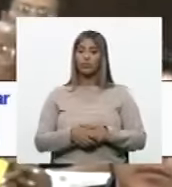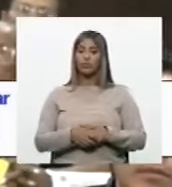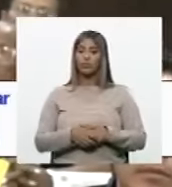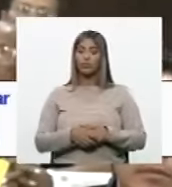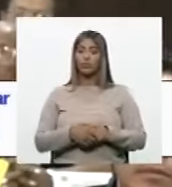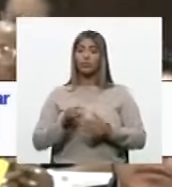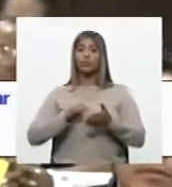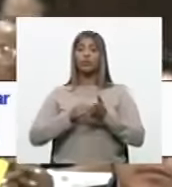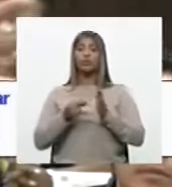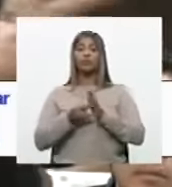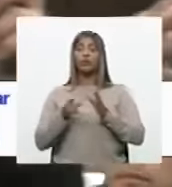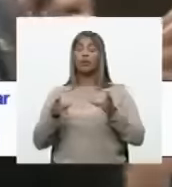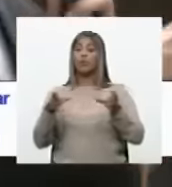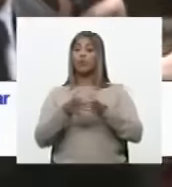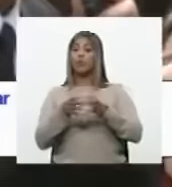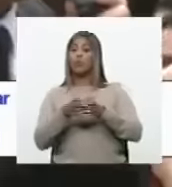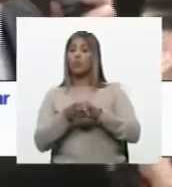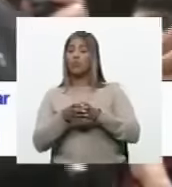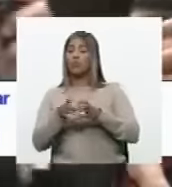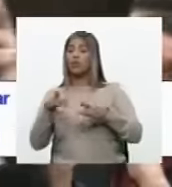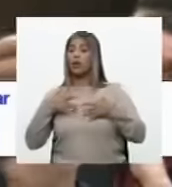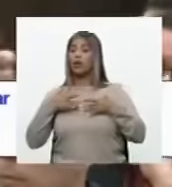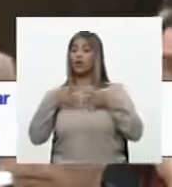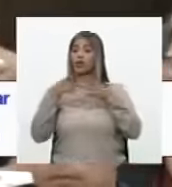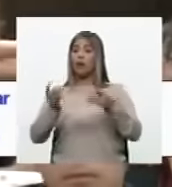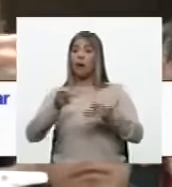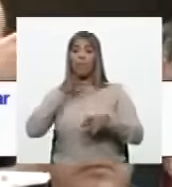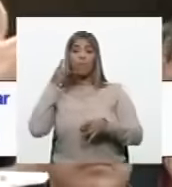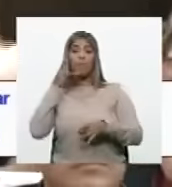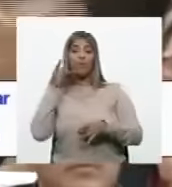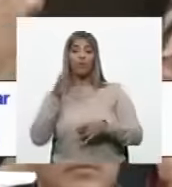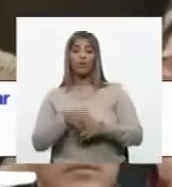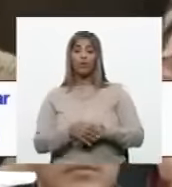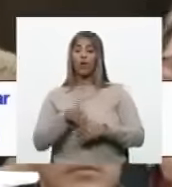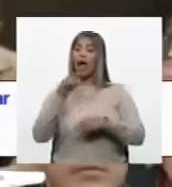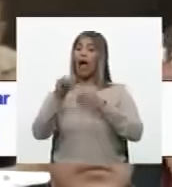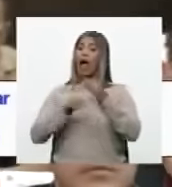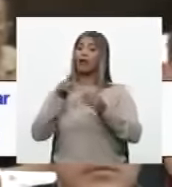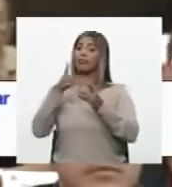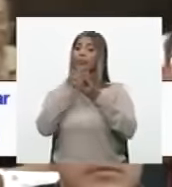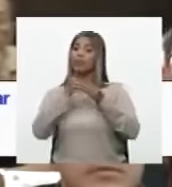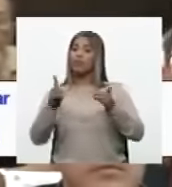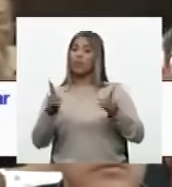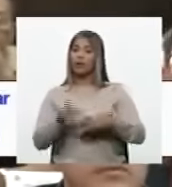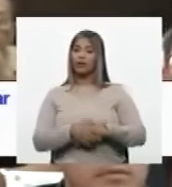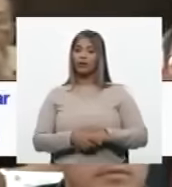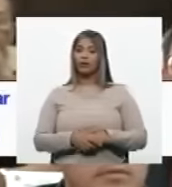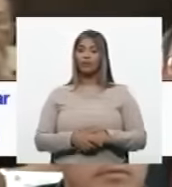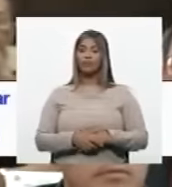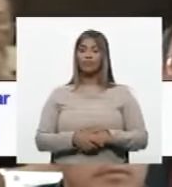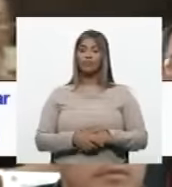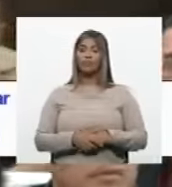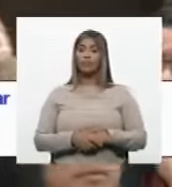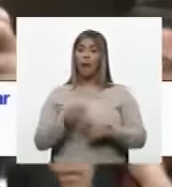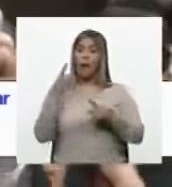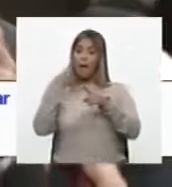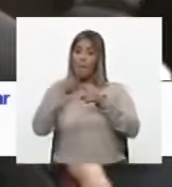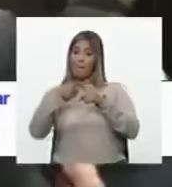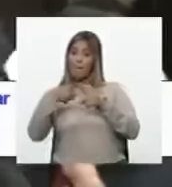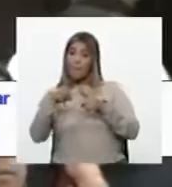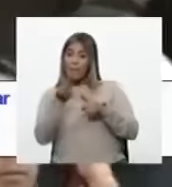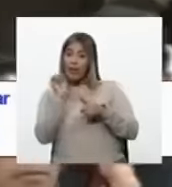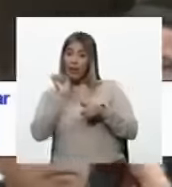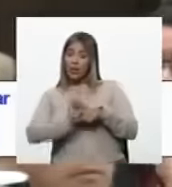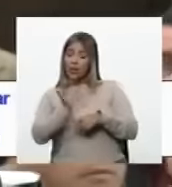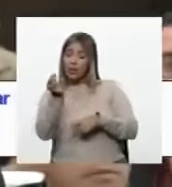son sectores o grupos de interés político que es lo que hace la democracia. Pero lo sagrado